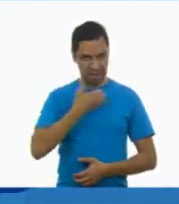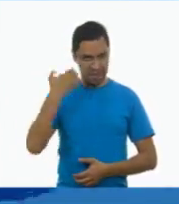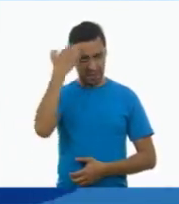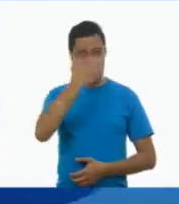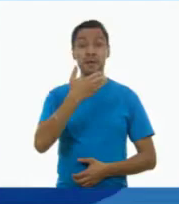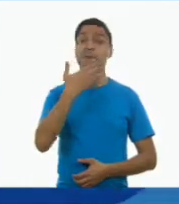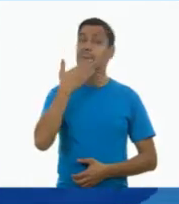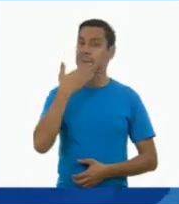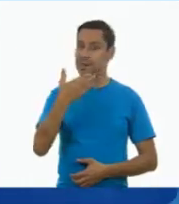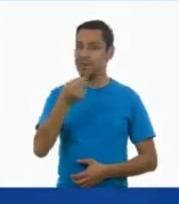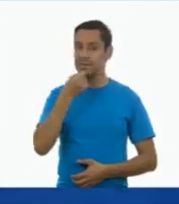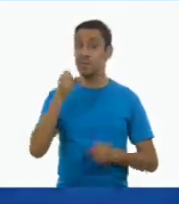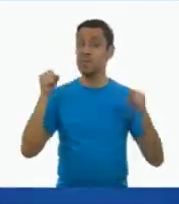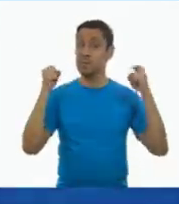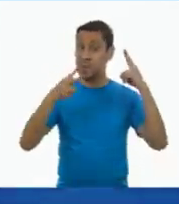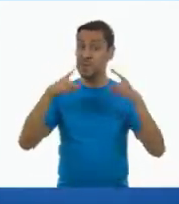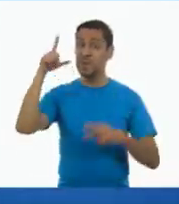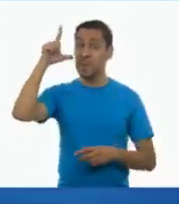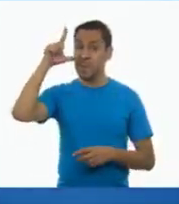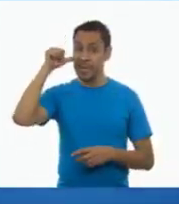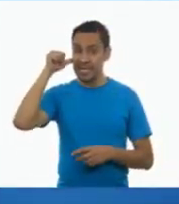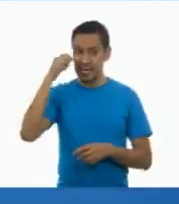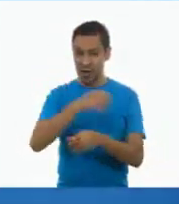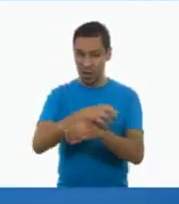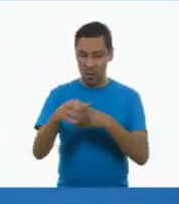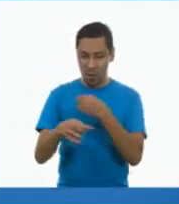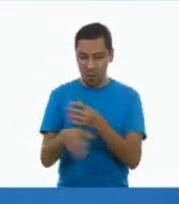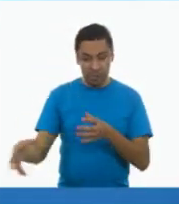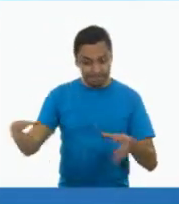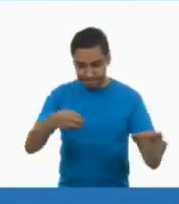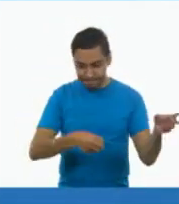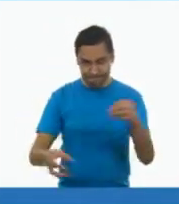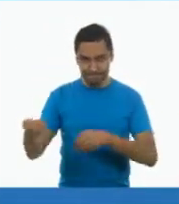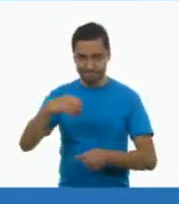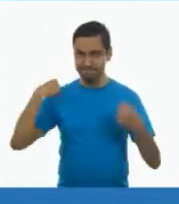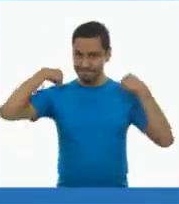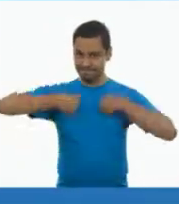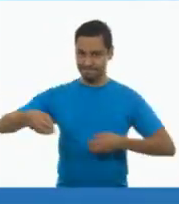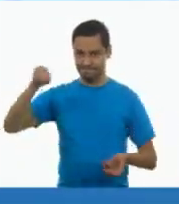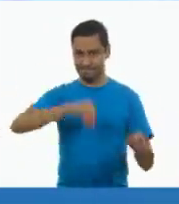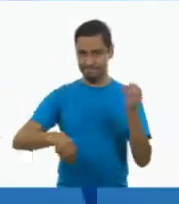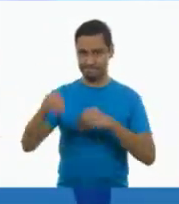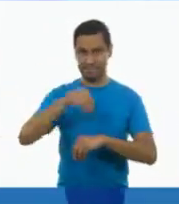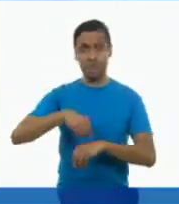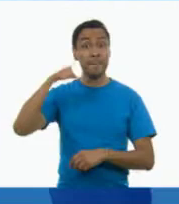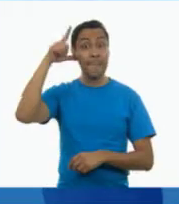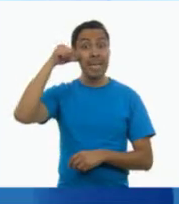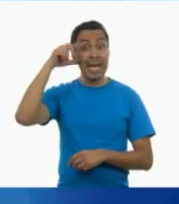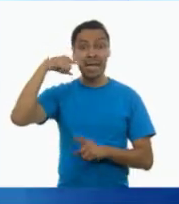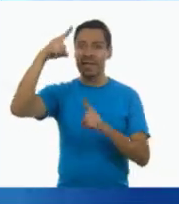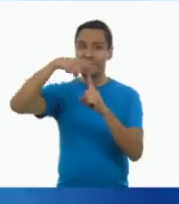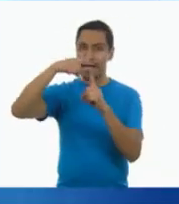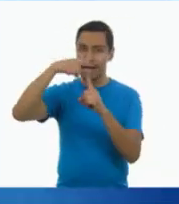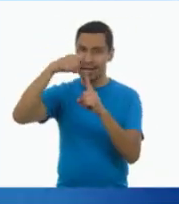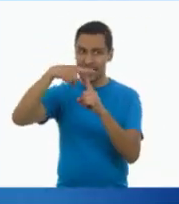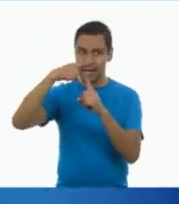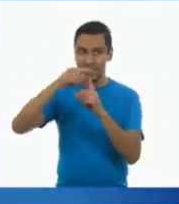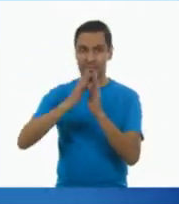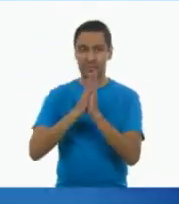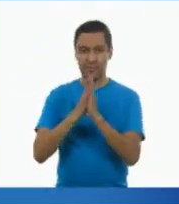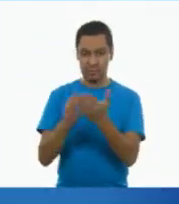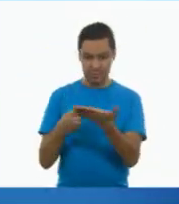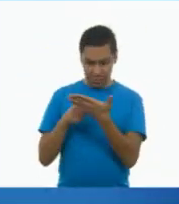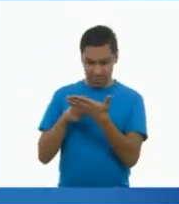Muy bien, niños, nos vemos mañana. Recojan sus cosas, que no se quede nada tirado y no se les olvide traer la tarea. ¿Cinco?